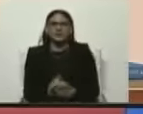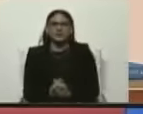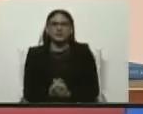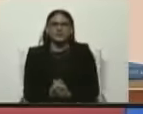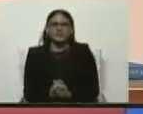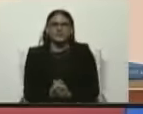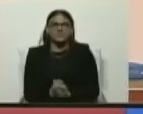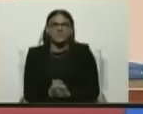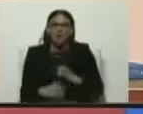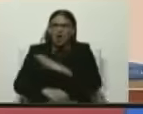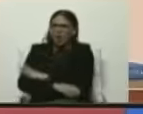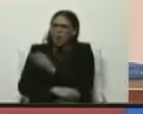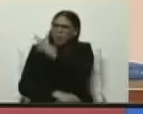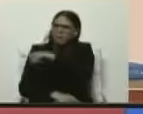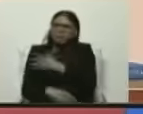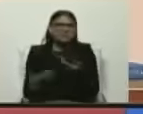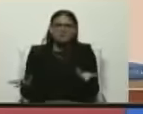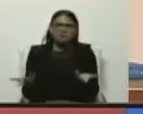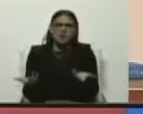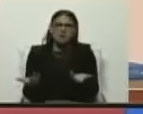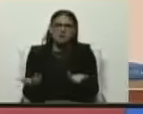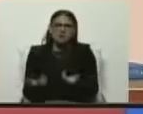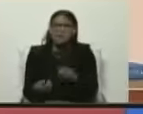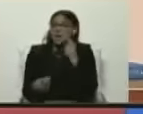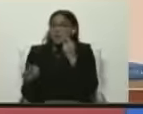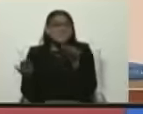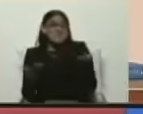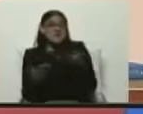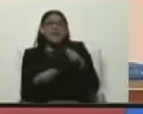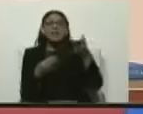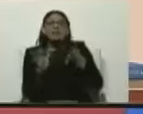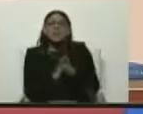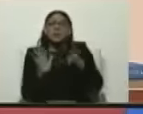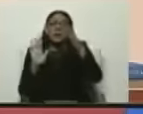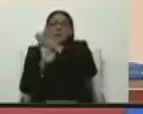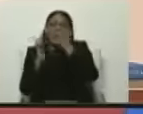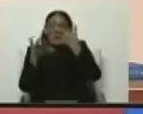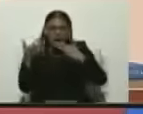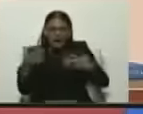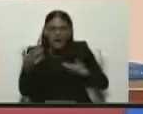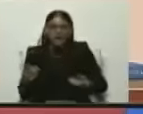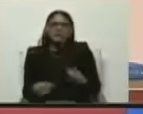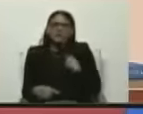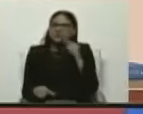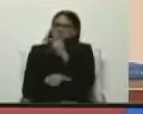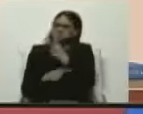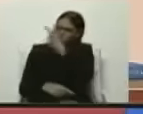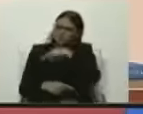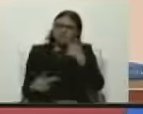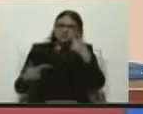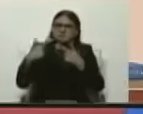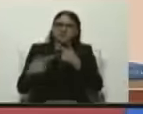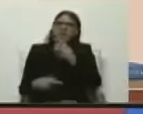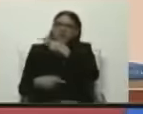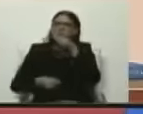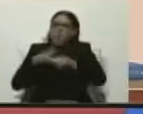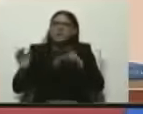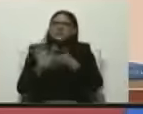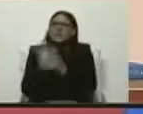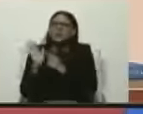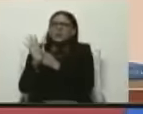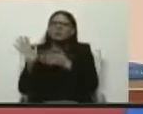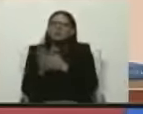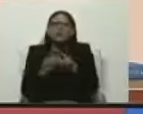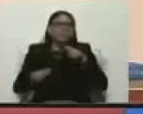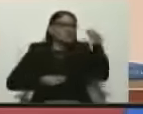La oposición, ellos dicen, mira, le entregaron una carta, no sé qué. Bueno, yo reto que alguien en un acto de la oposición muestre que le entregan